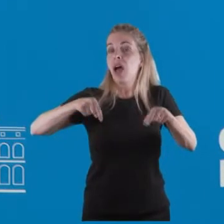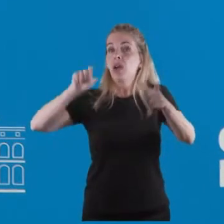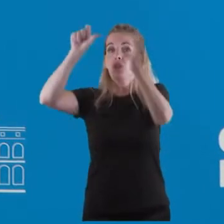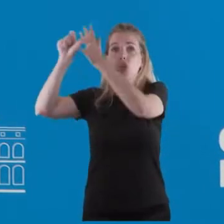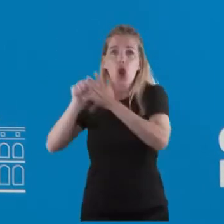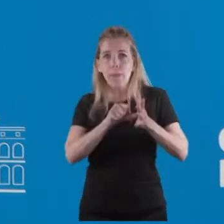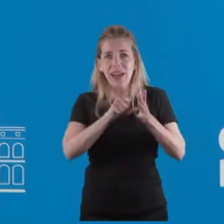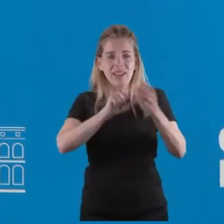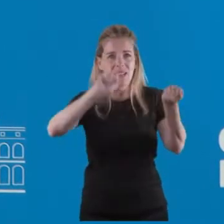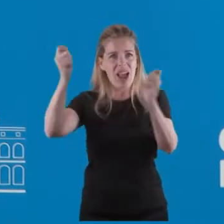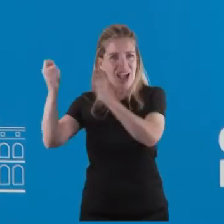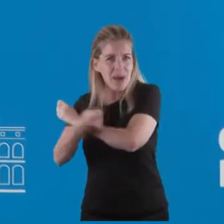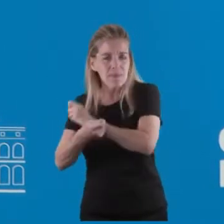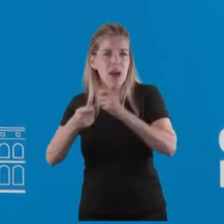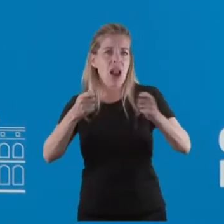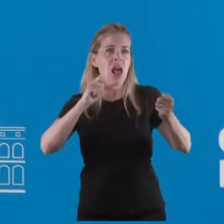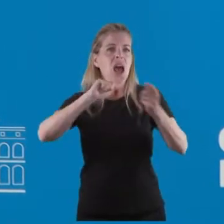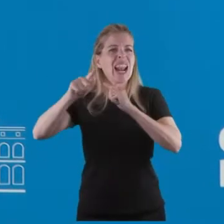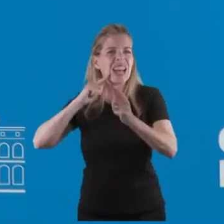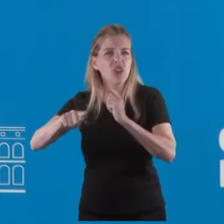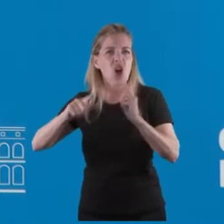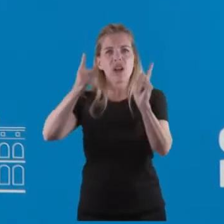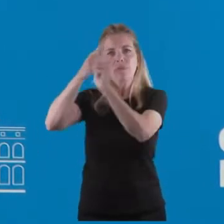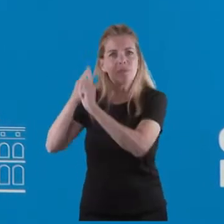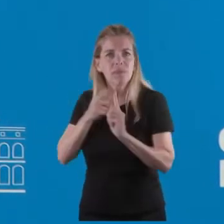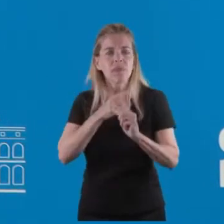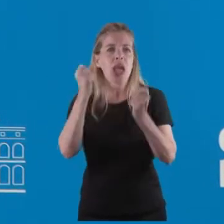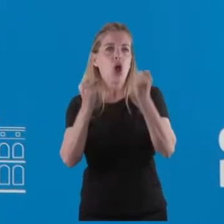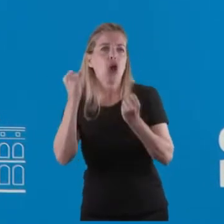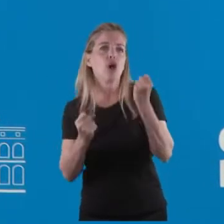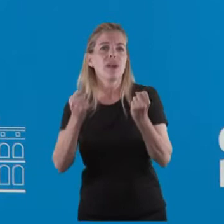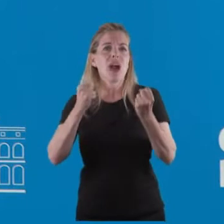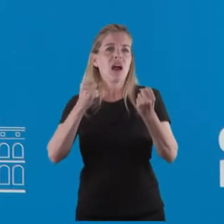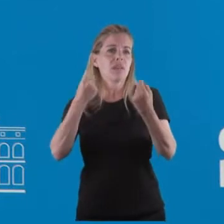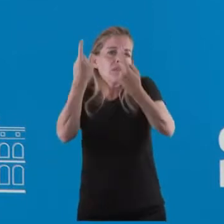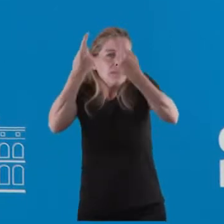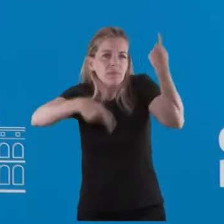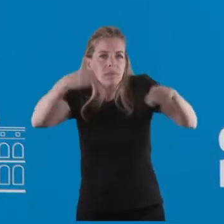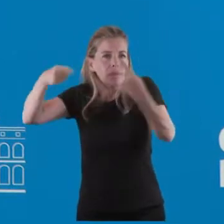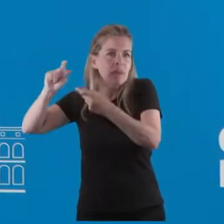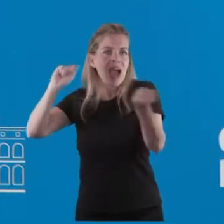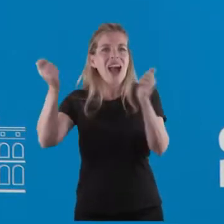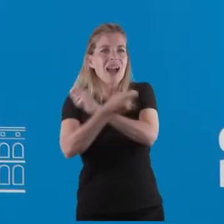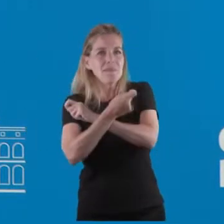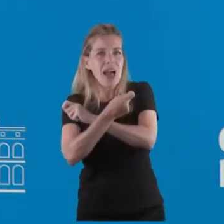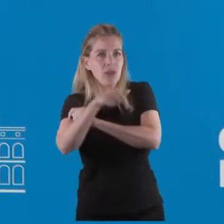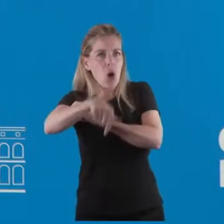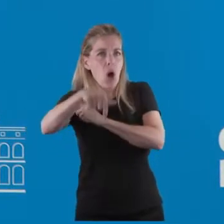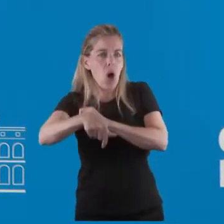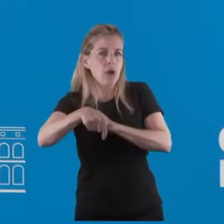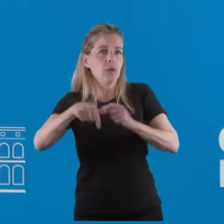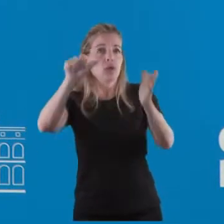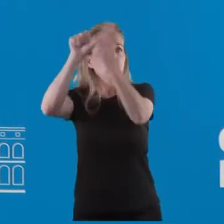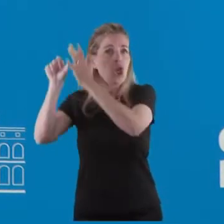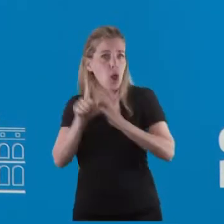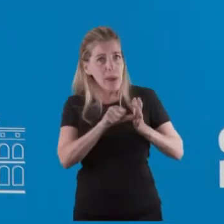las relaciones globales se manejan de otra manera las relaciones económicas se manejan de otra manera y que hoy hay un mundo en el cual